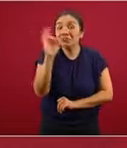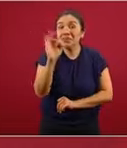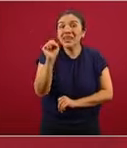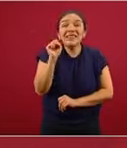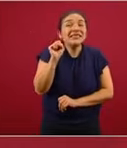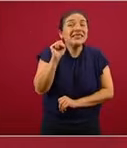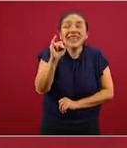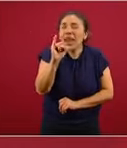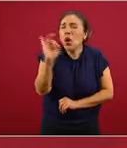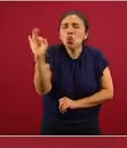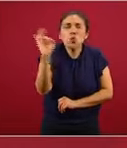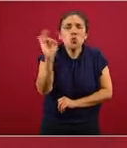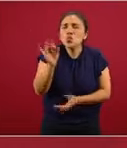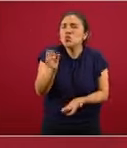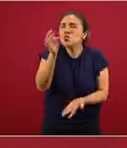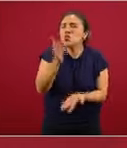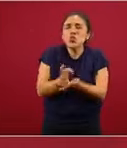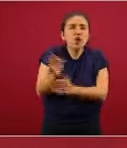solo sí